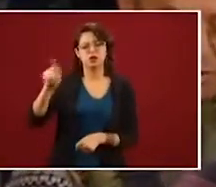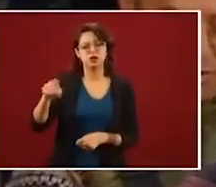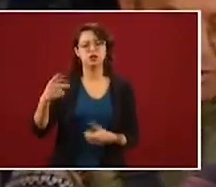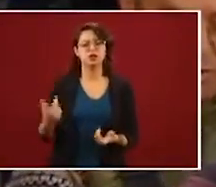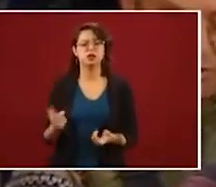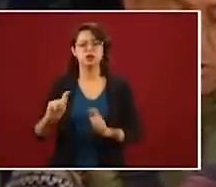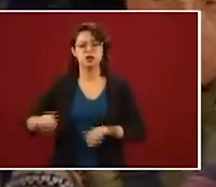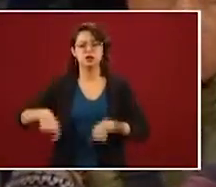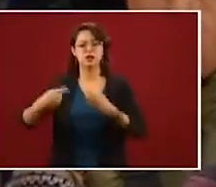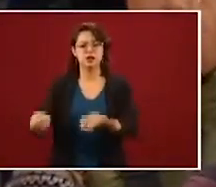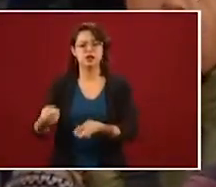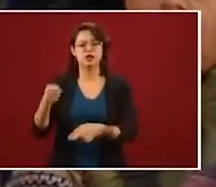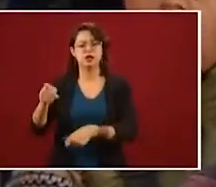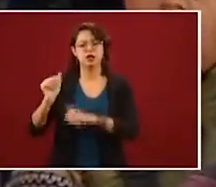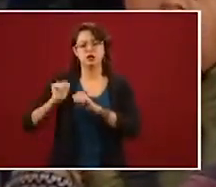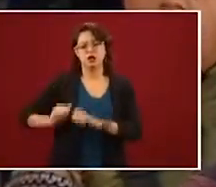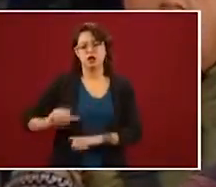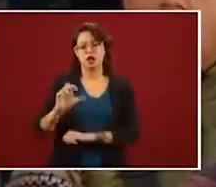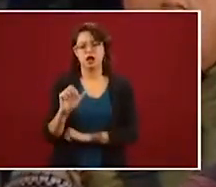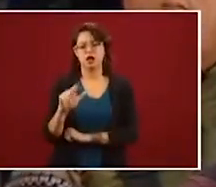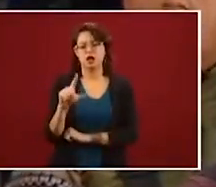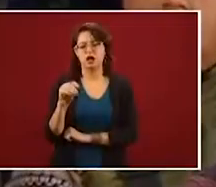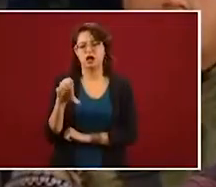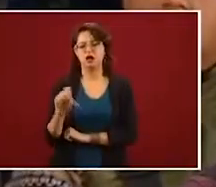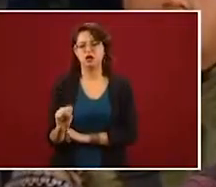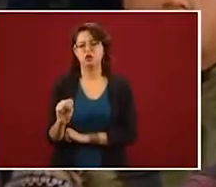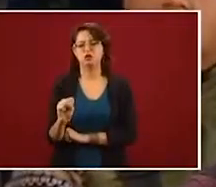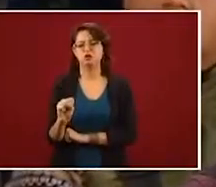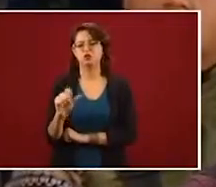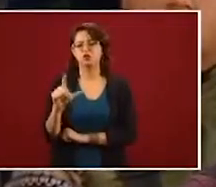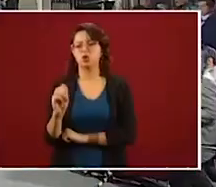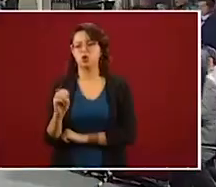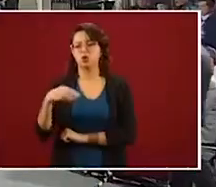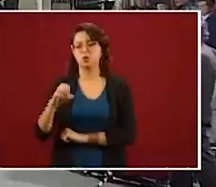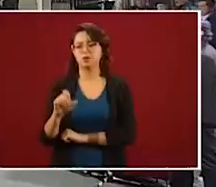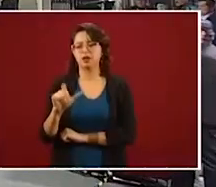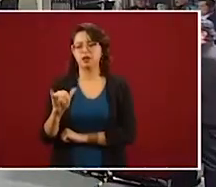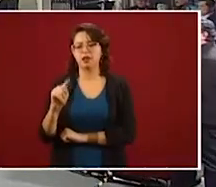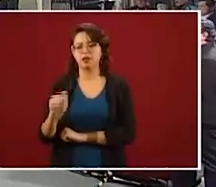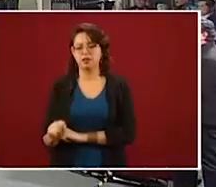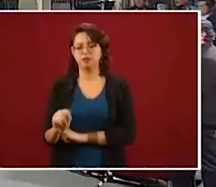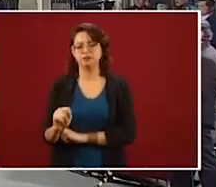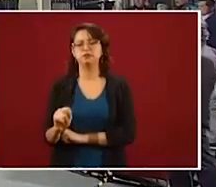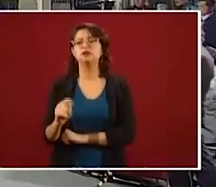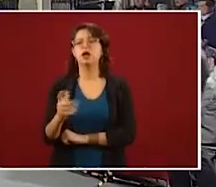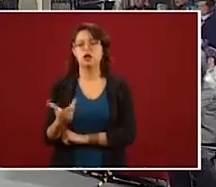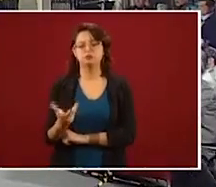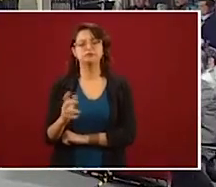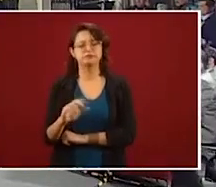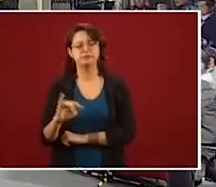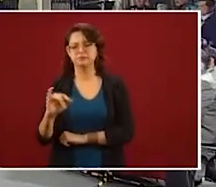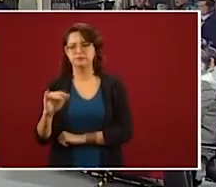de Carlos Lomelí, ¿cuáles son? Sí. La pregunta para la secretaria. Contestamos sobre eso y